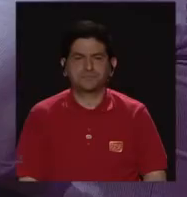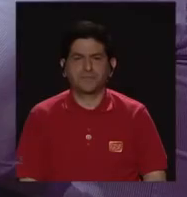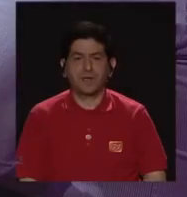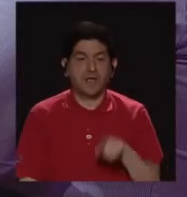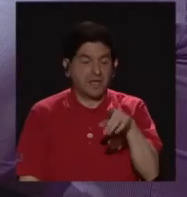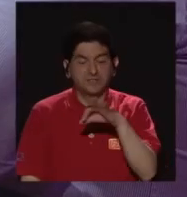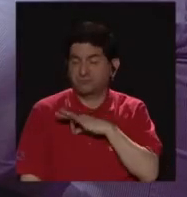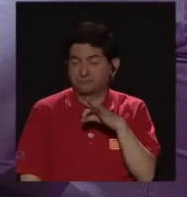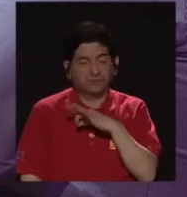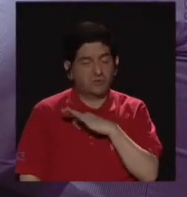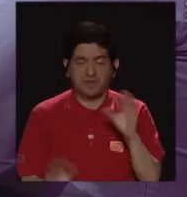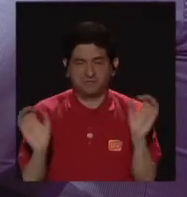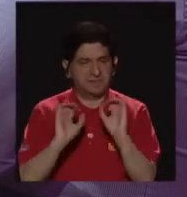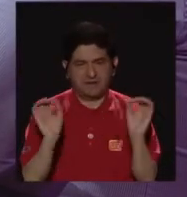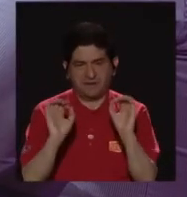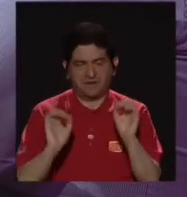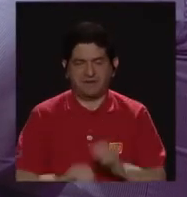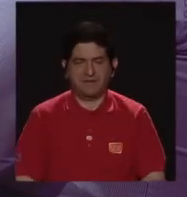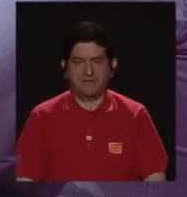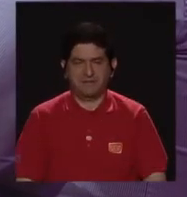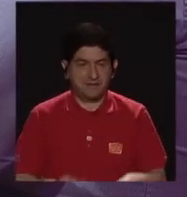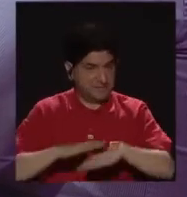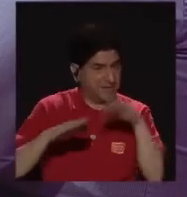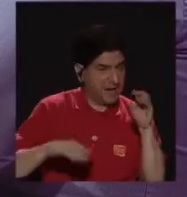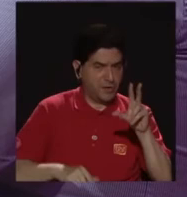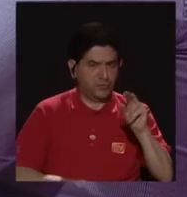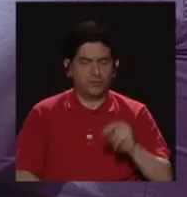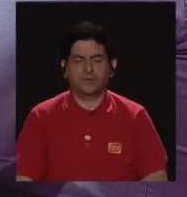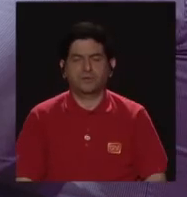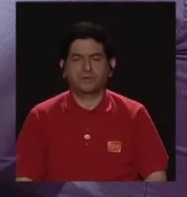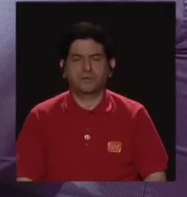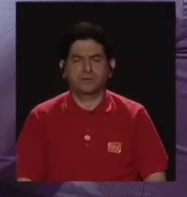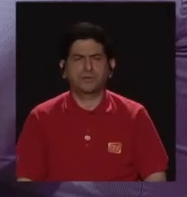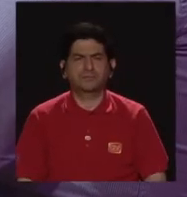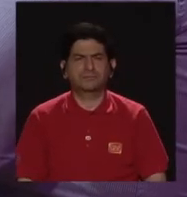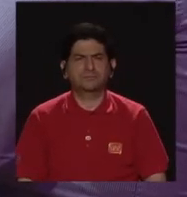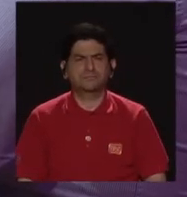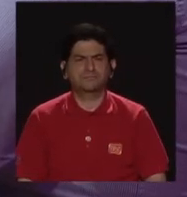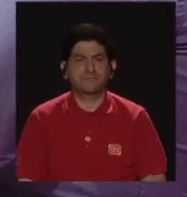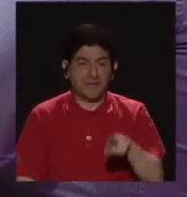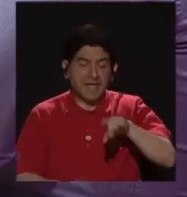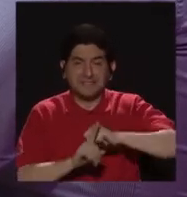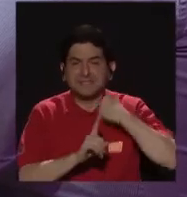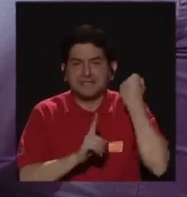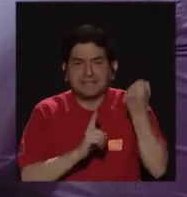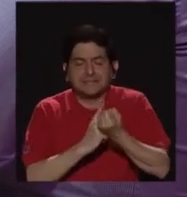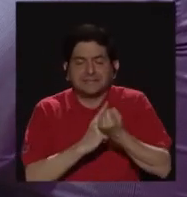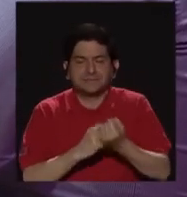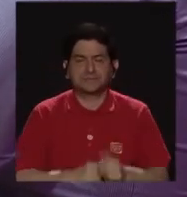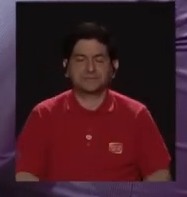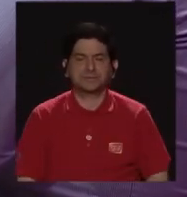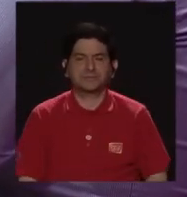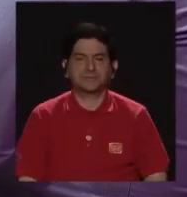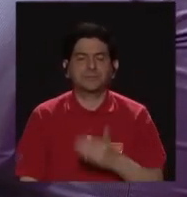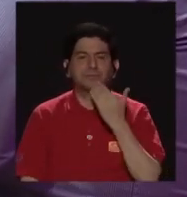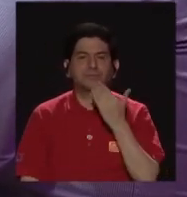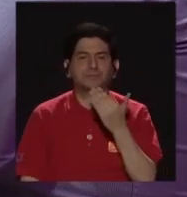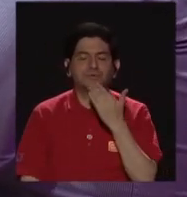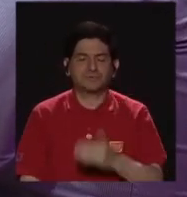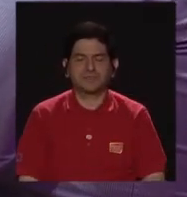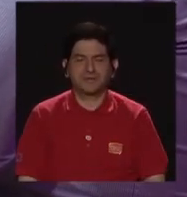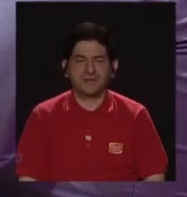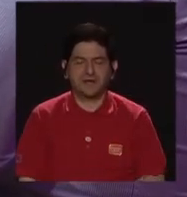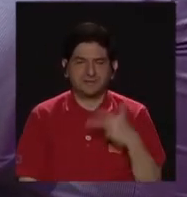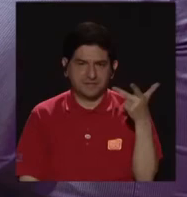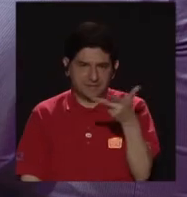beneficios y si bueno básicamente es agradecerle a christopher